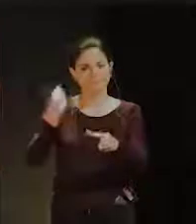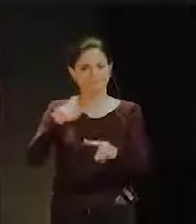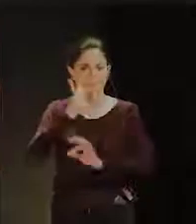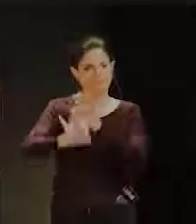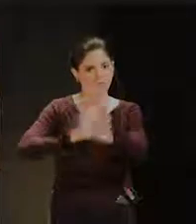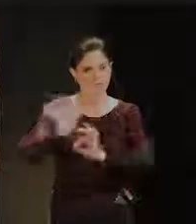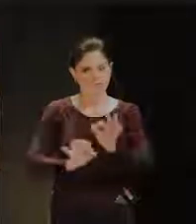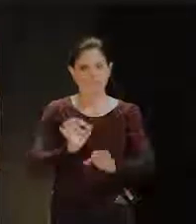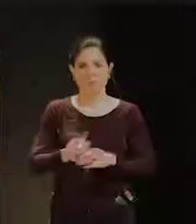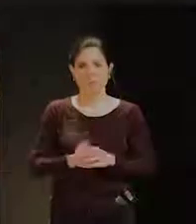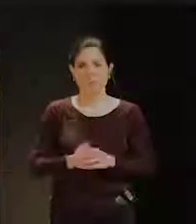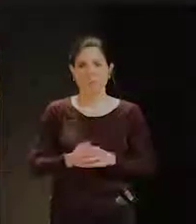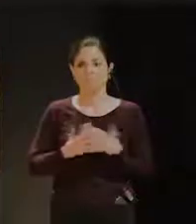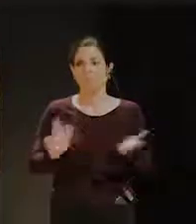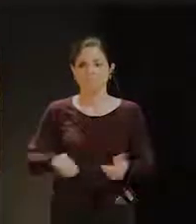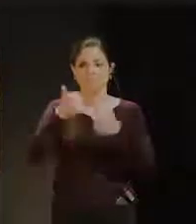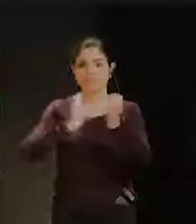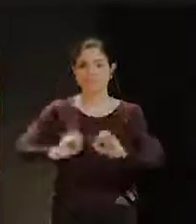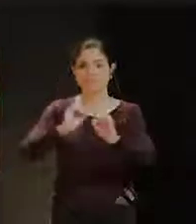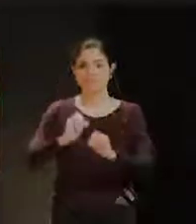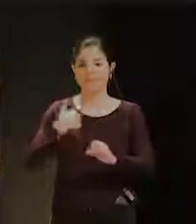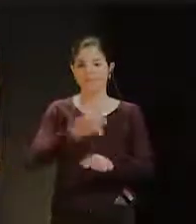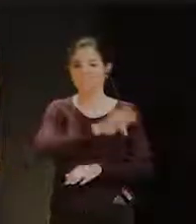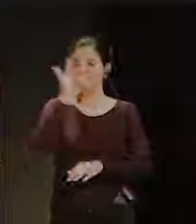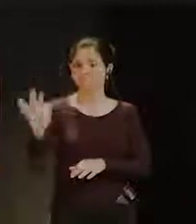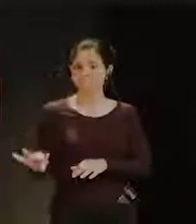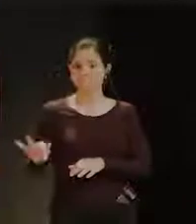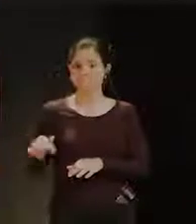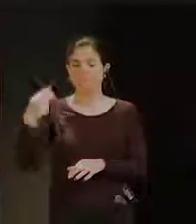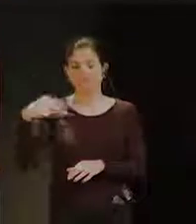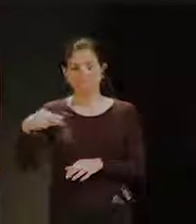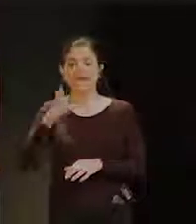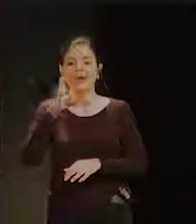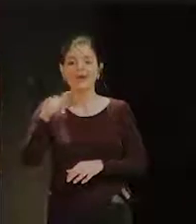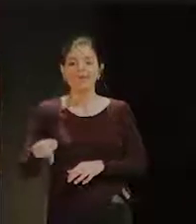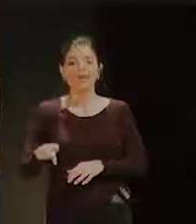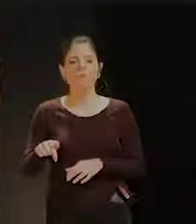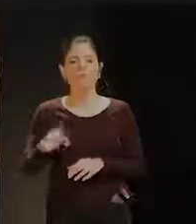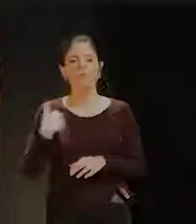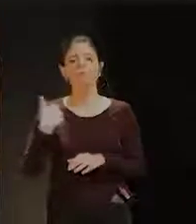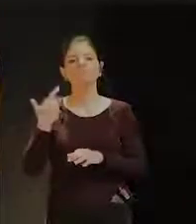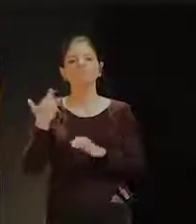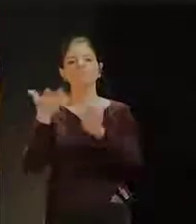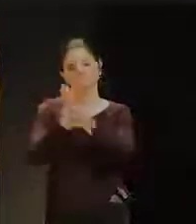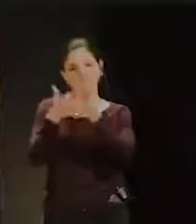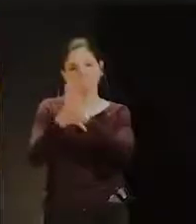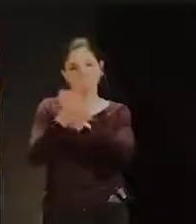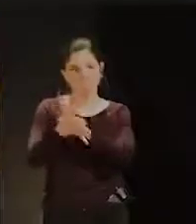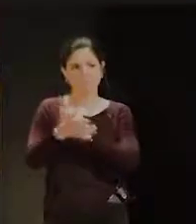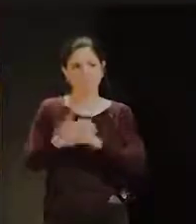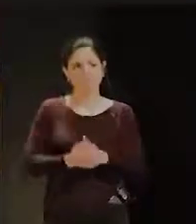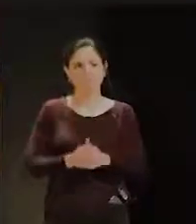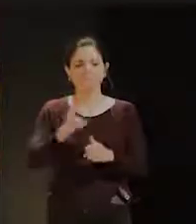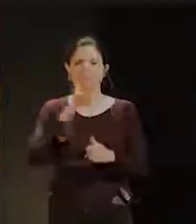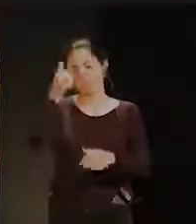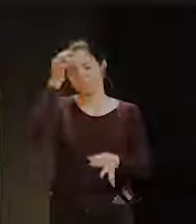de la organización. Así que nada más, os dejo con Natalie, que ahora va a proceder a explicar